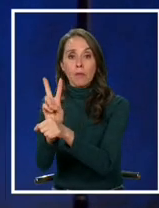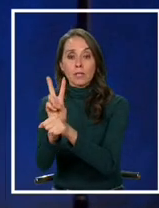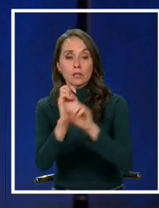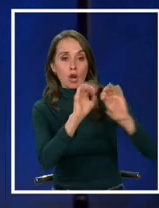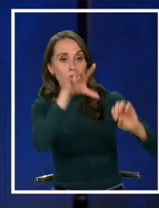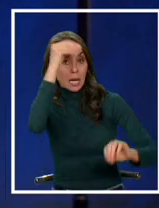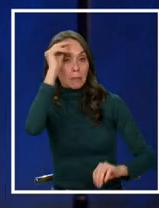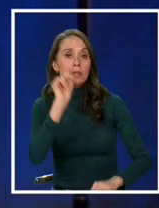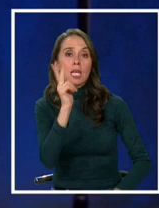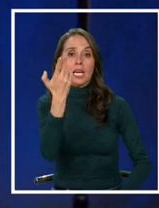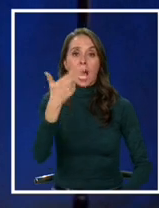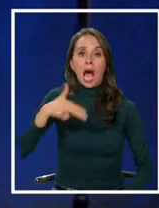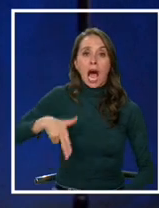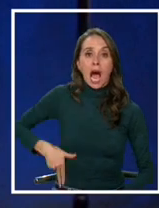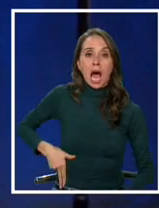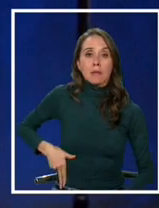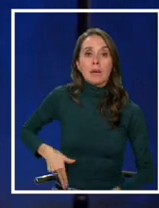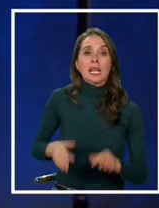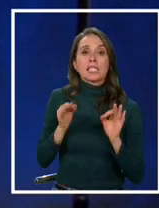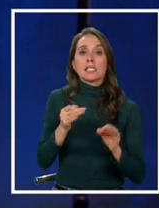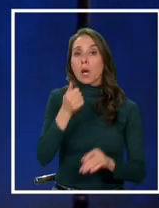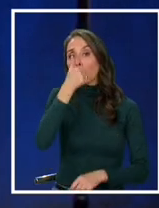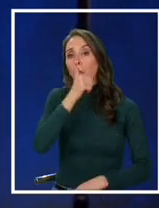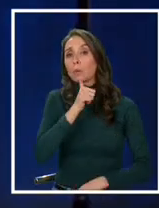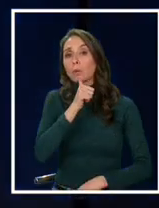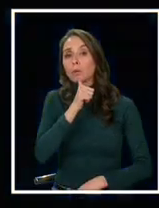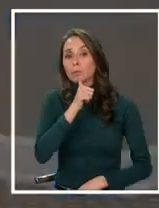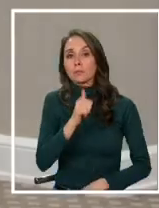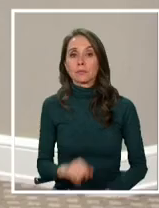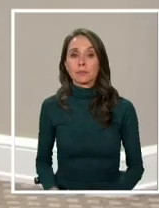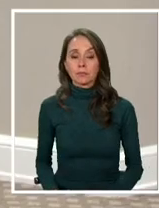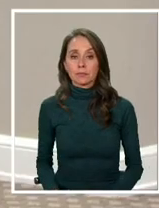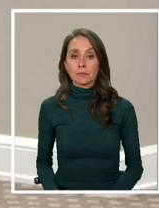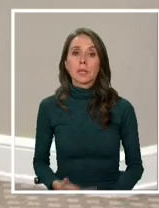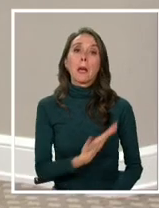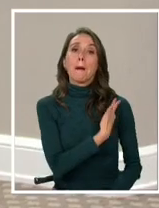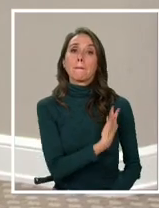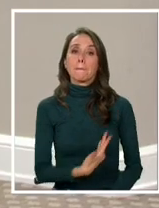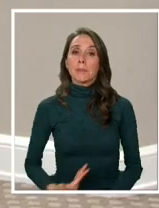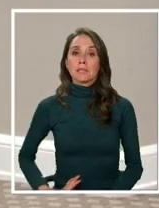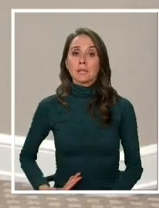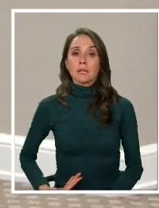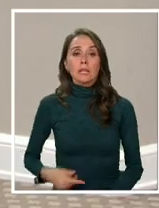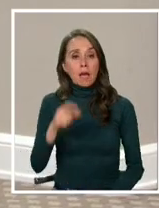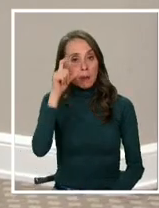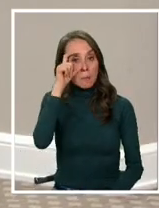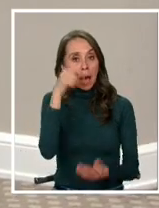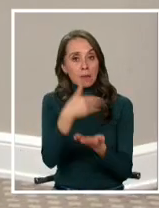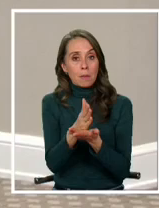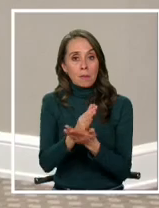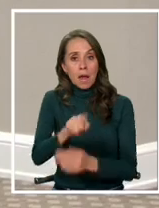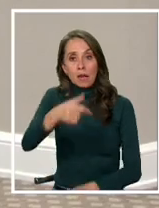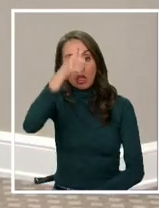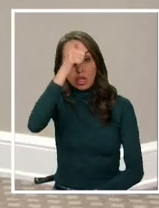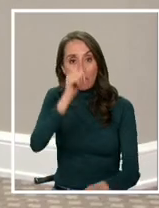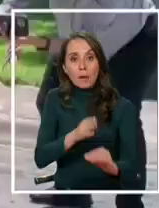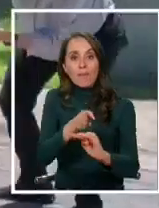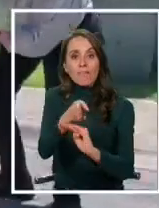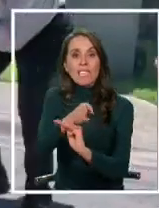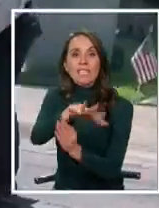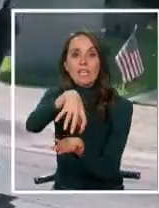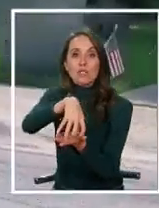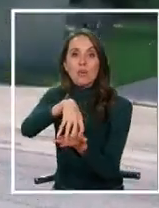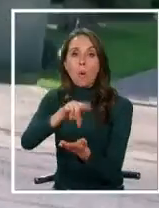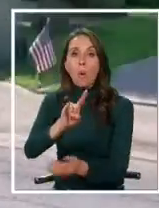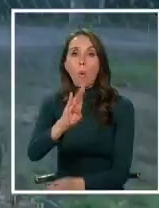capacitados lleven armas de manera segura y discreta el presidente Joe biden planea este domingo visitar la ciudad